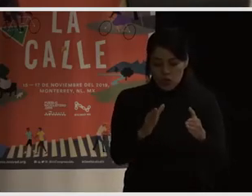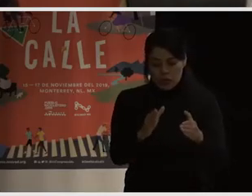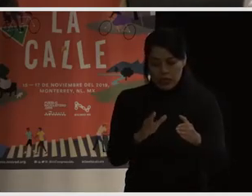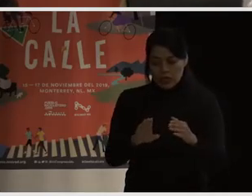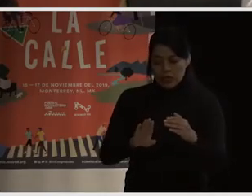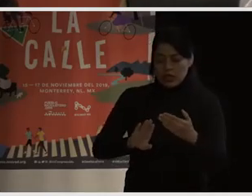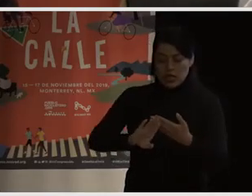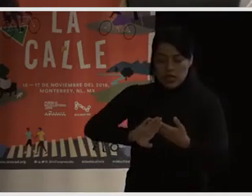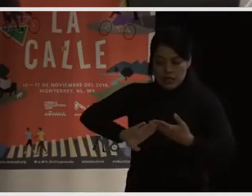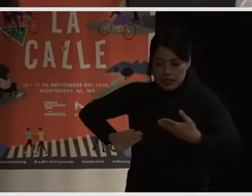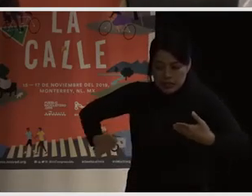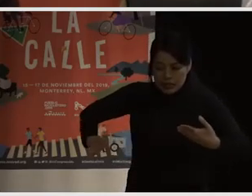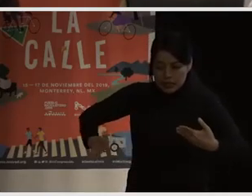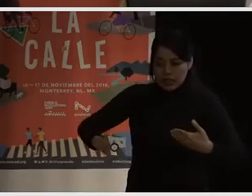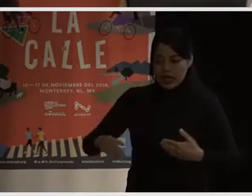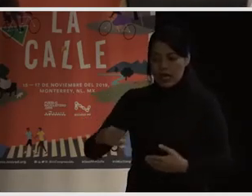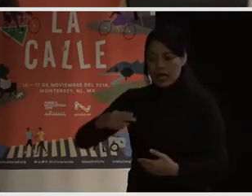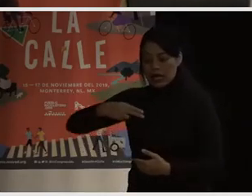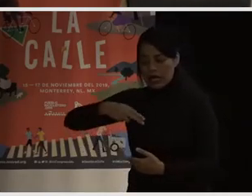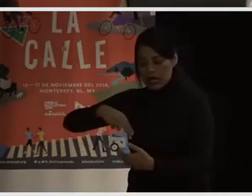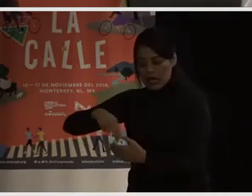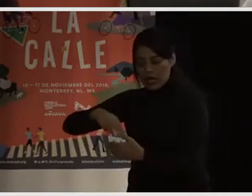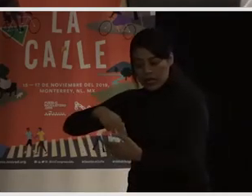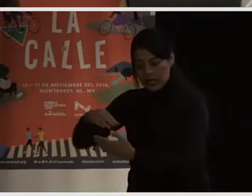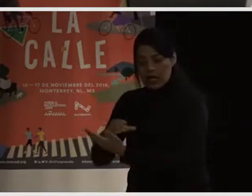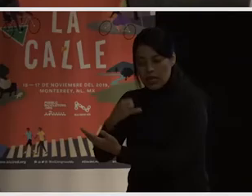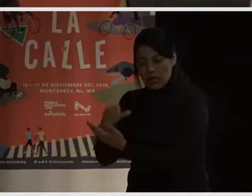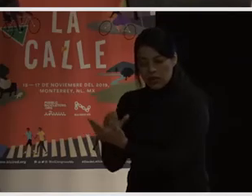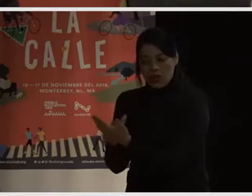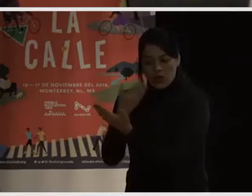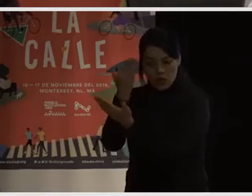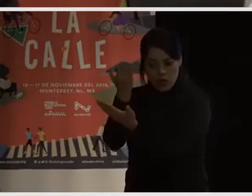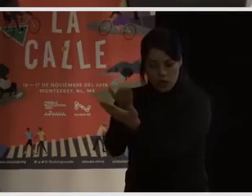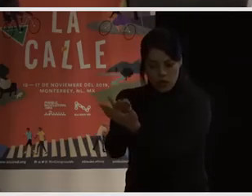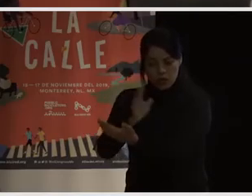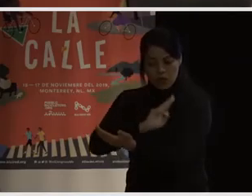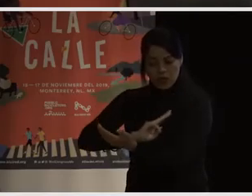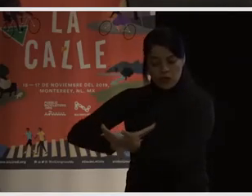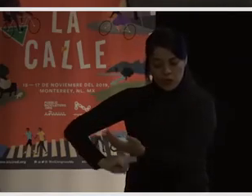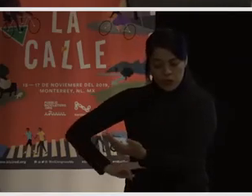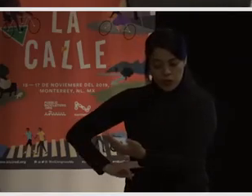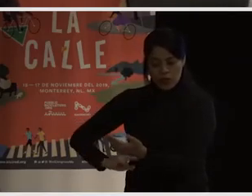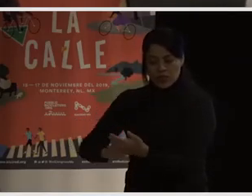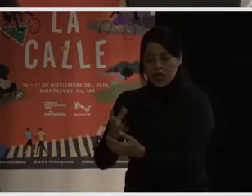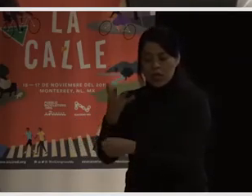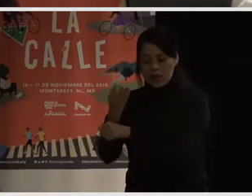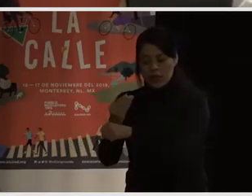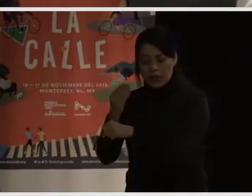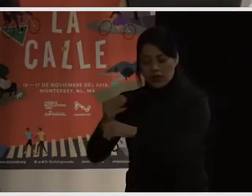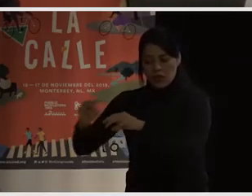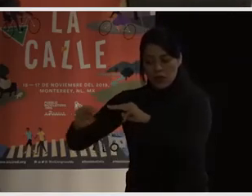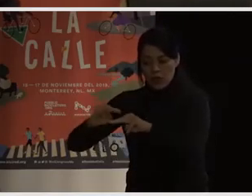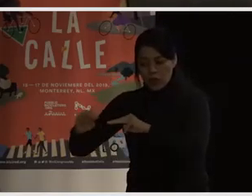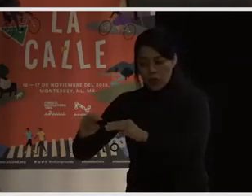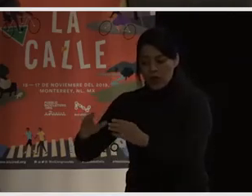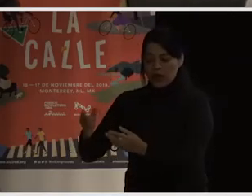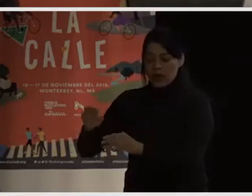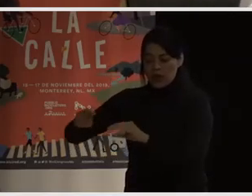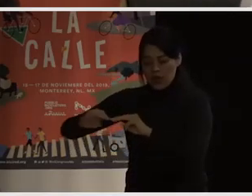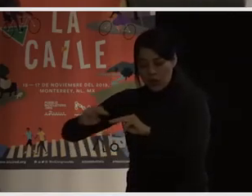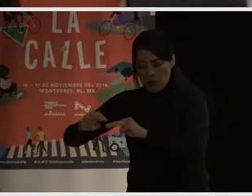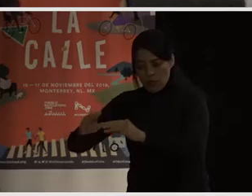contraria a la agenda que se ha propuesto a nivel ciudad al nivel de resolver los temas de movilidad desde una perspectiva sustentable